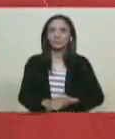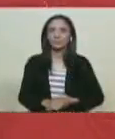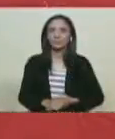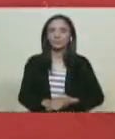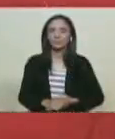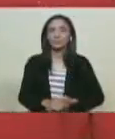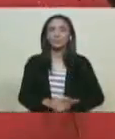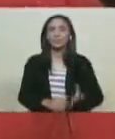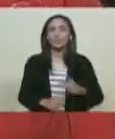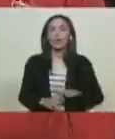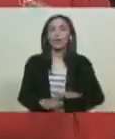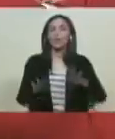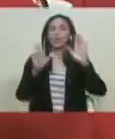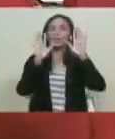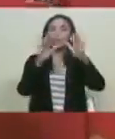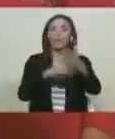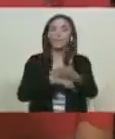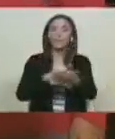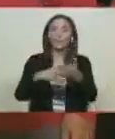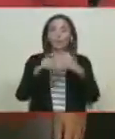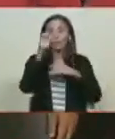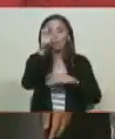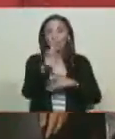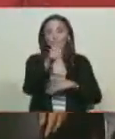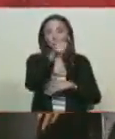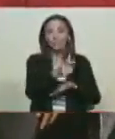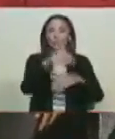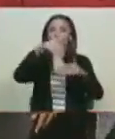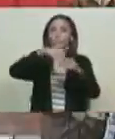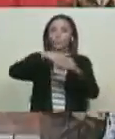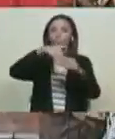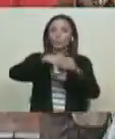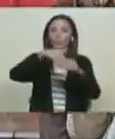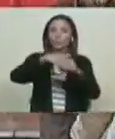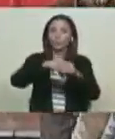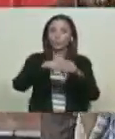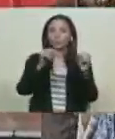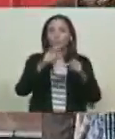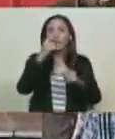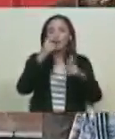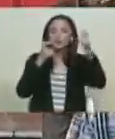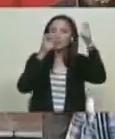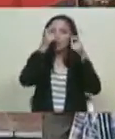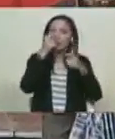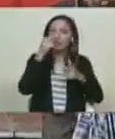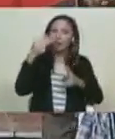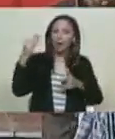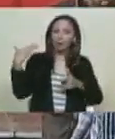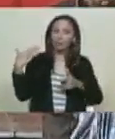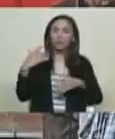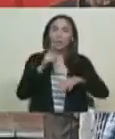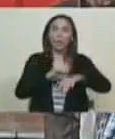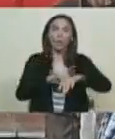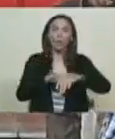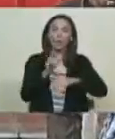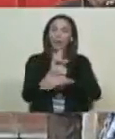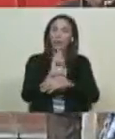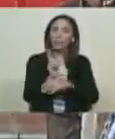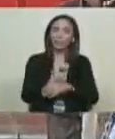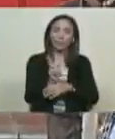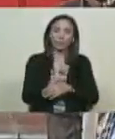Son 10, estoy de acuerdo. Tenemos una deuda, ¿verdad?, con el comandante Chávez. Ha llegado la hora de pagar la